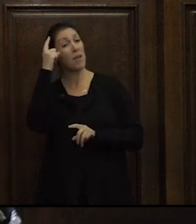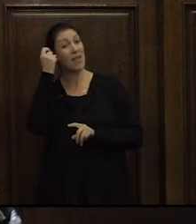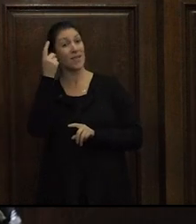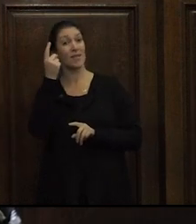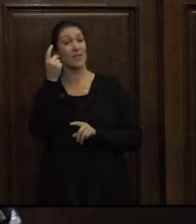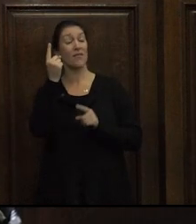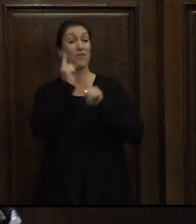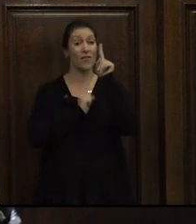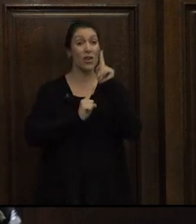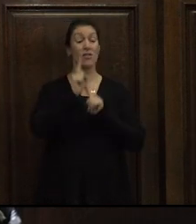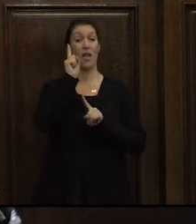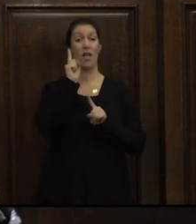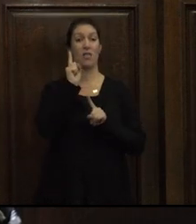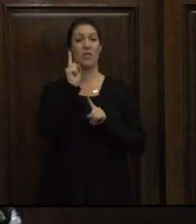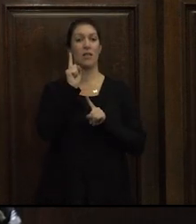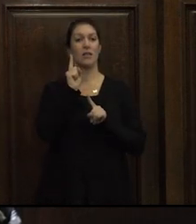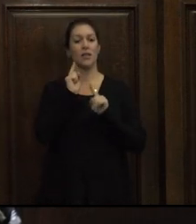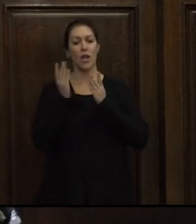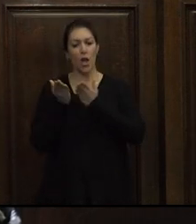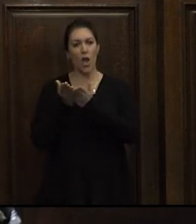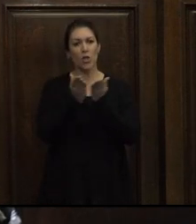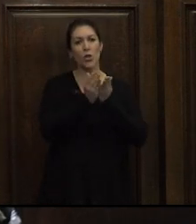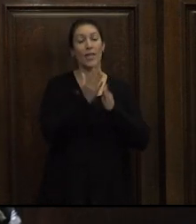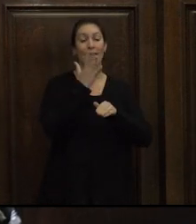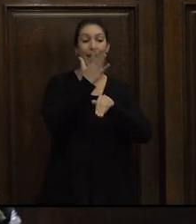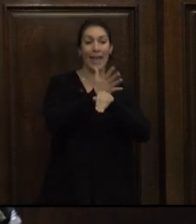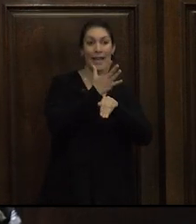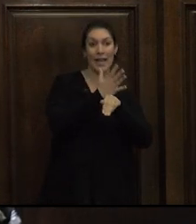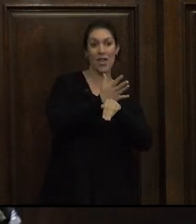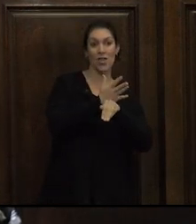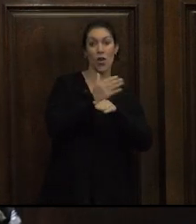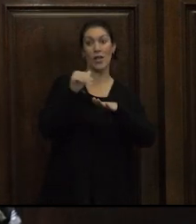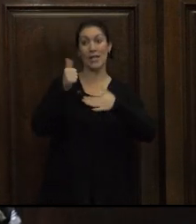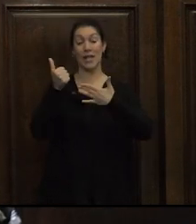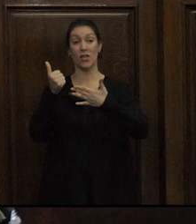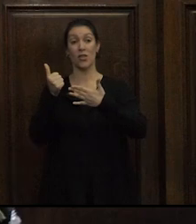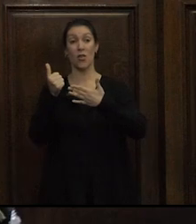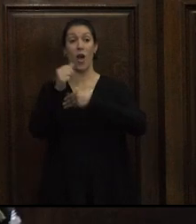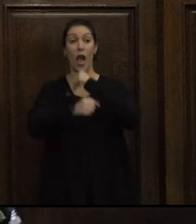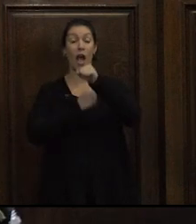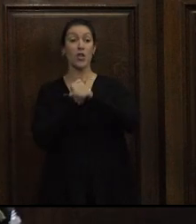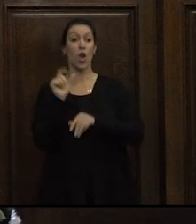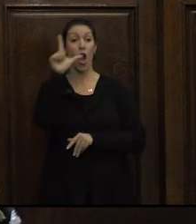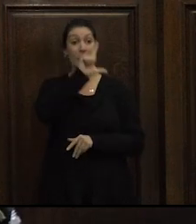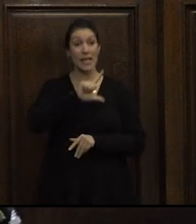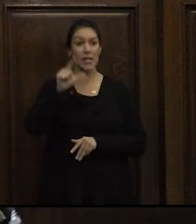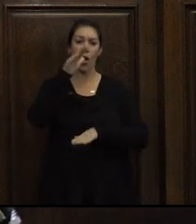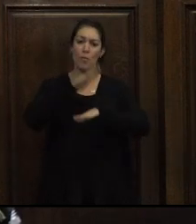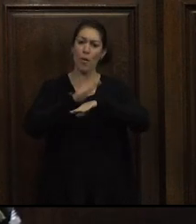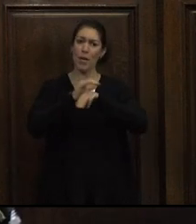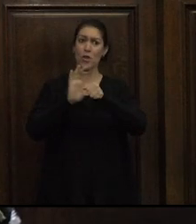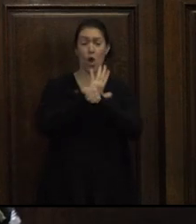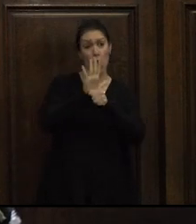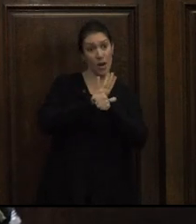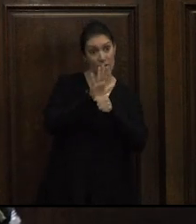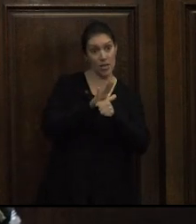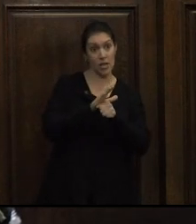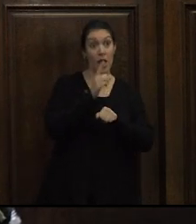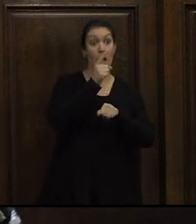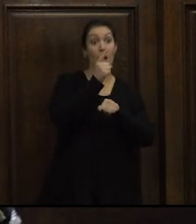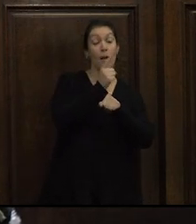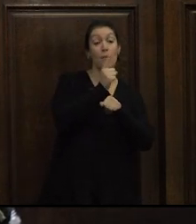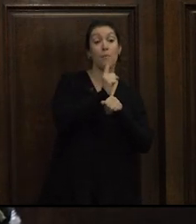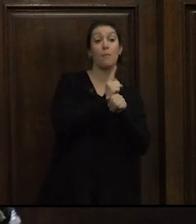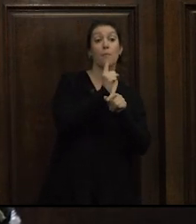en facultad. Los estudiantes que estaban en quinto y sexto del liceo estaban en pandemia, y los que estaban en